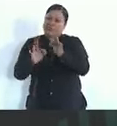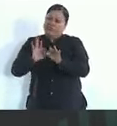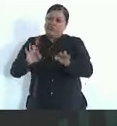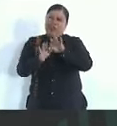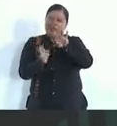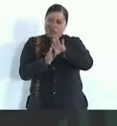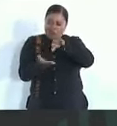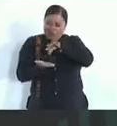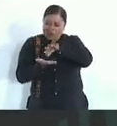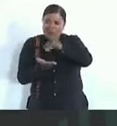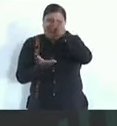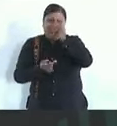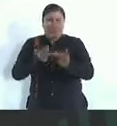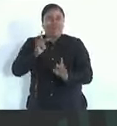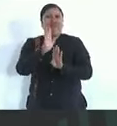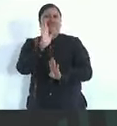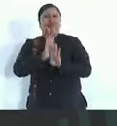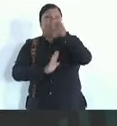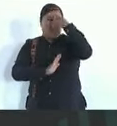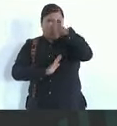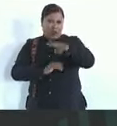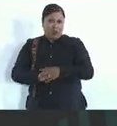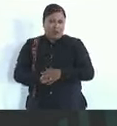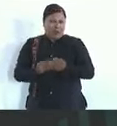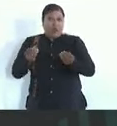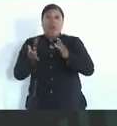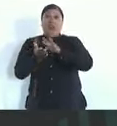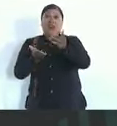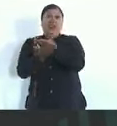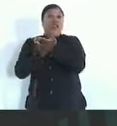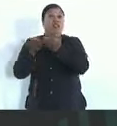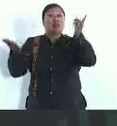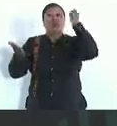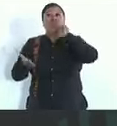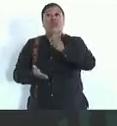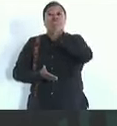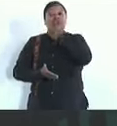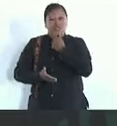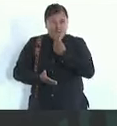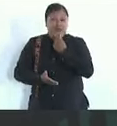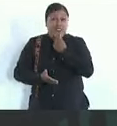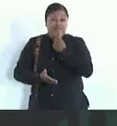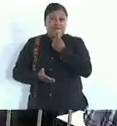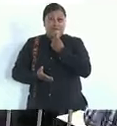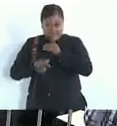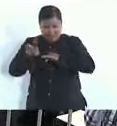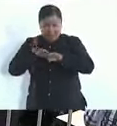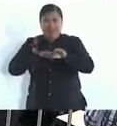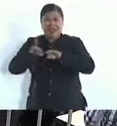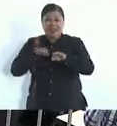del progreso de México. Gracias a todos los hombres y mujeres